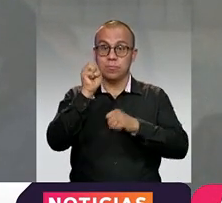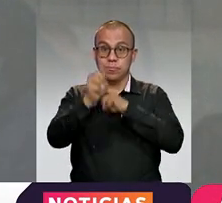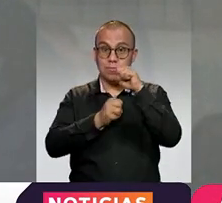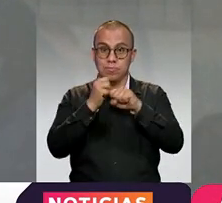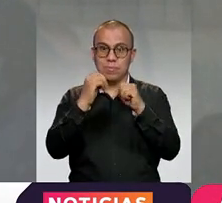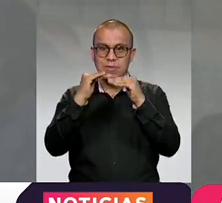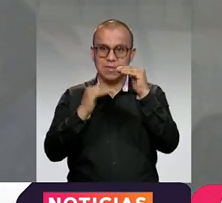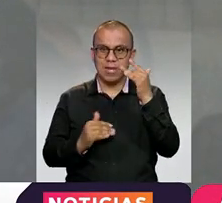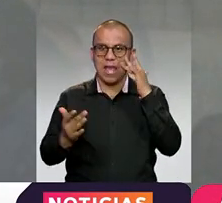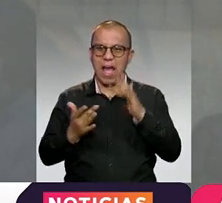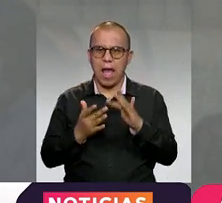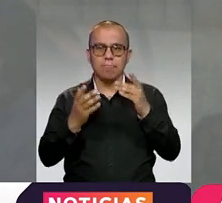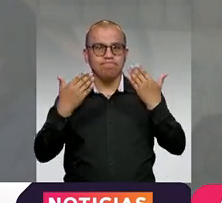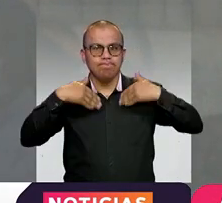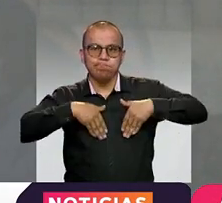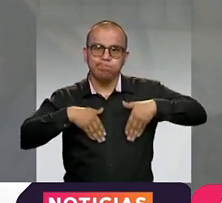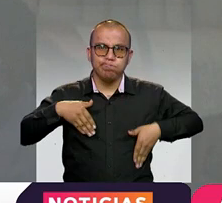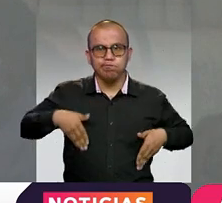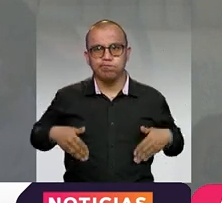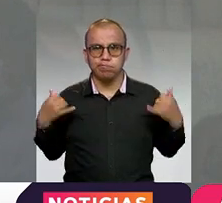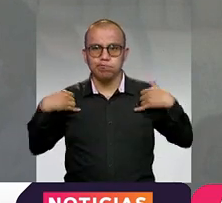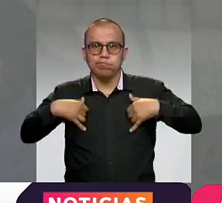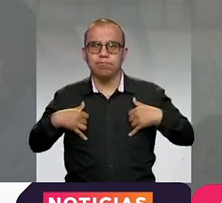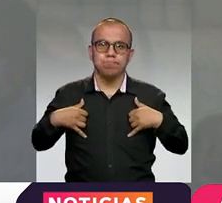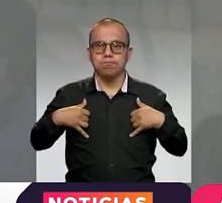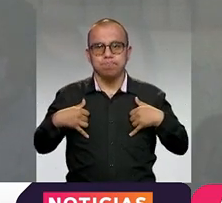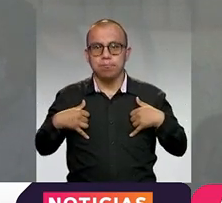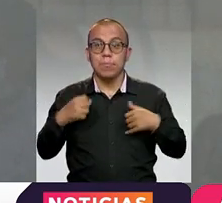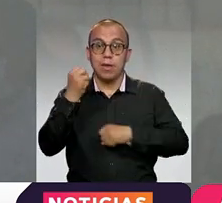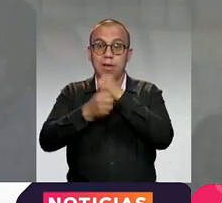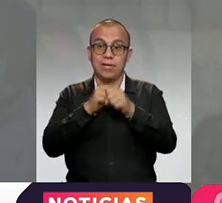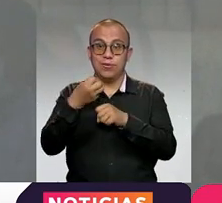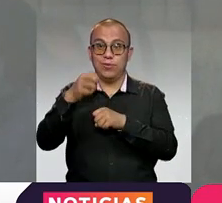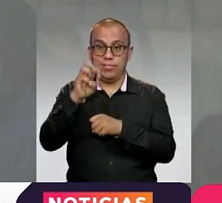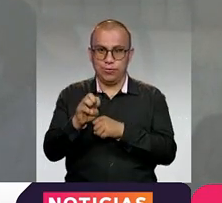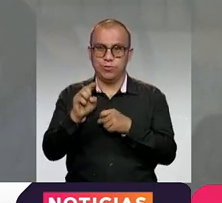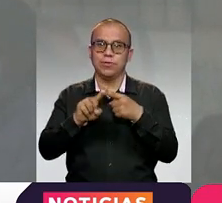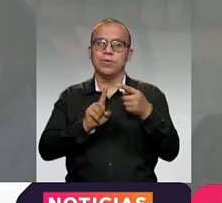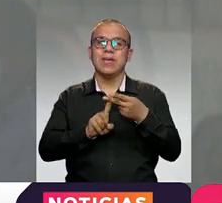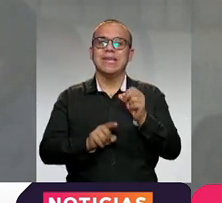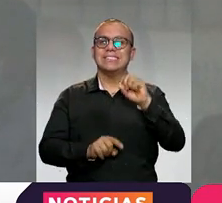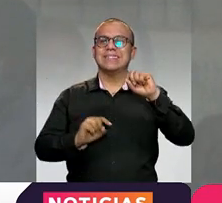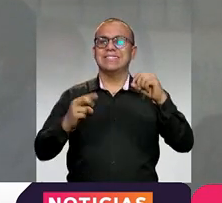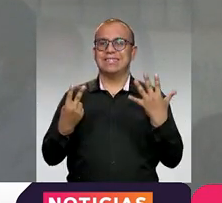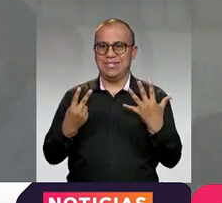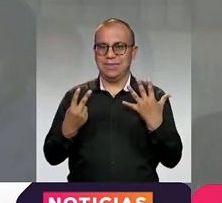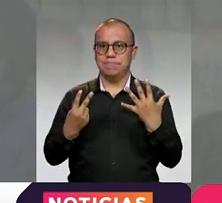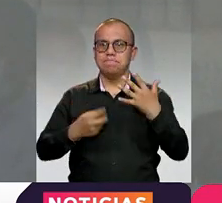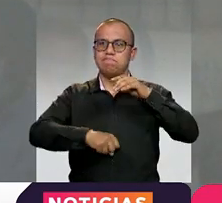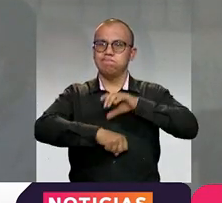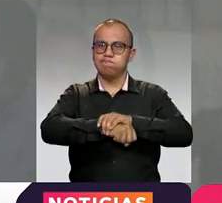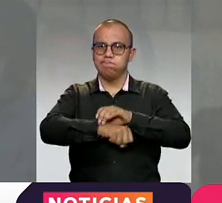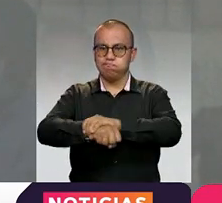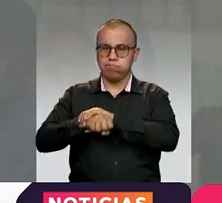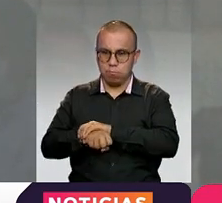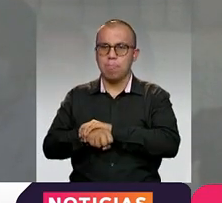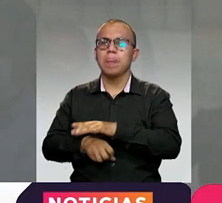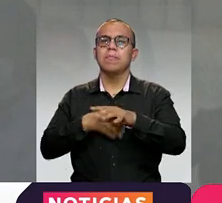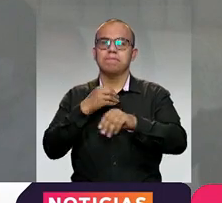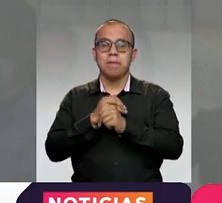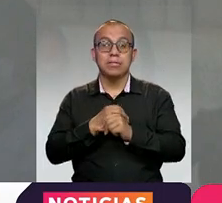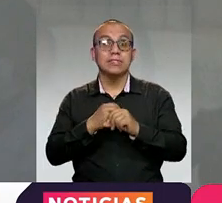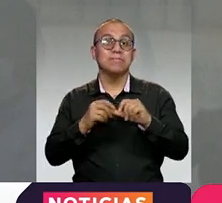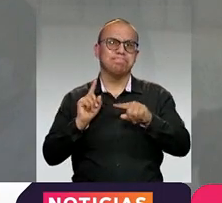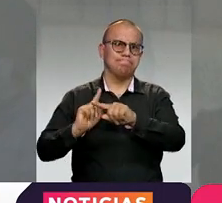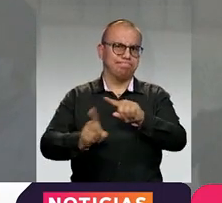las sustancias psicoactivas capturas por orden judicial y la imputación de